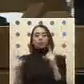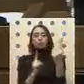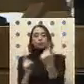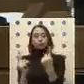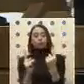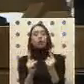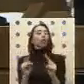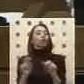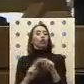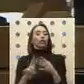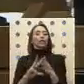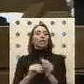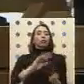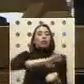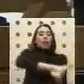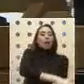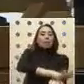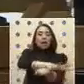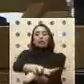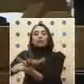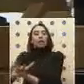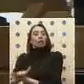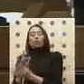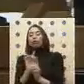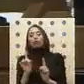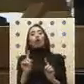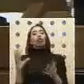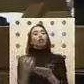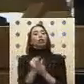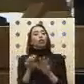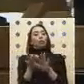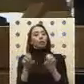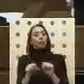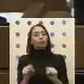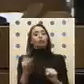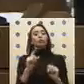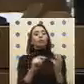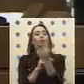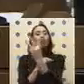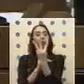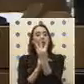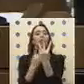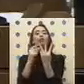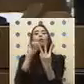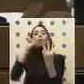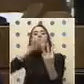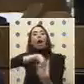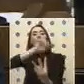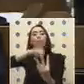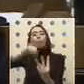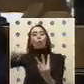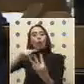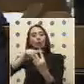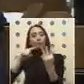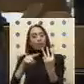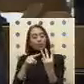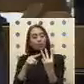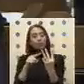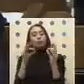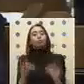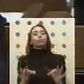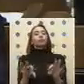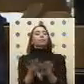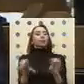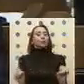otro, ni se logran resoluciones si no concurren las tres partes. Y esto que estamos haciendo hoy